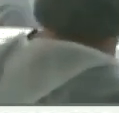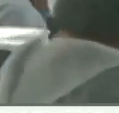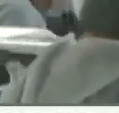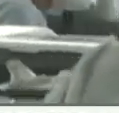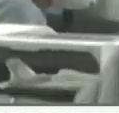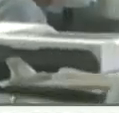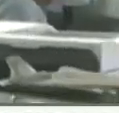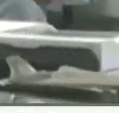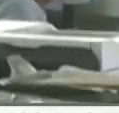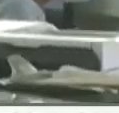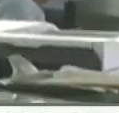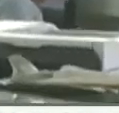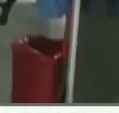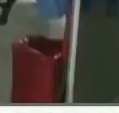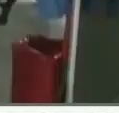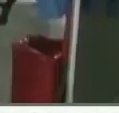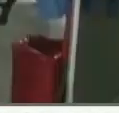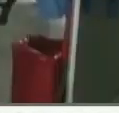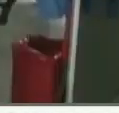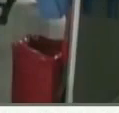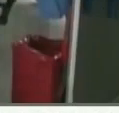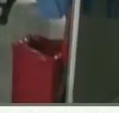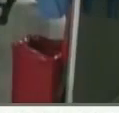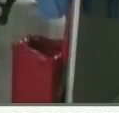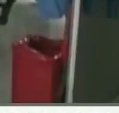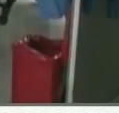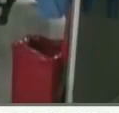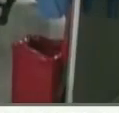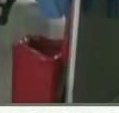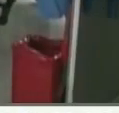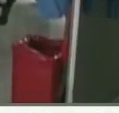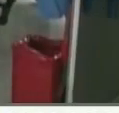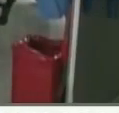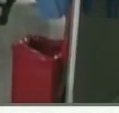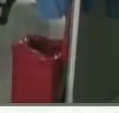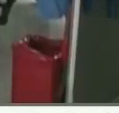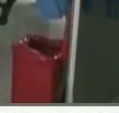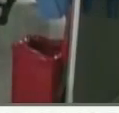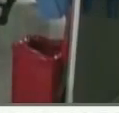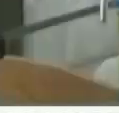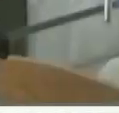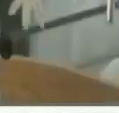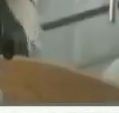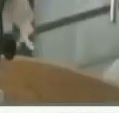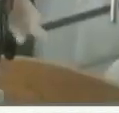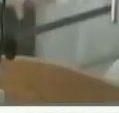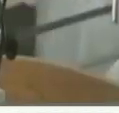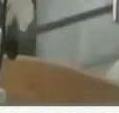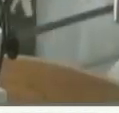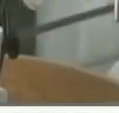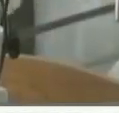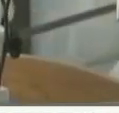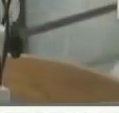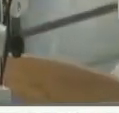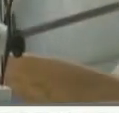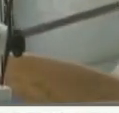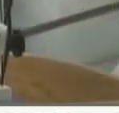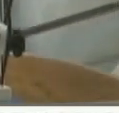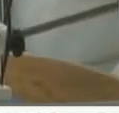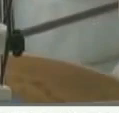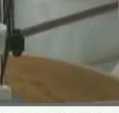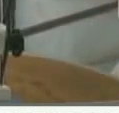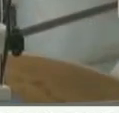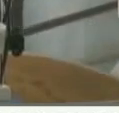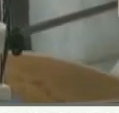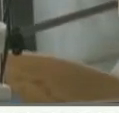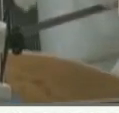63.932. En las últimas 24 horas se registraron 155 pacientes muertos por este virus. La Semana Santa